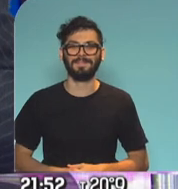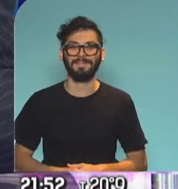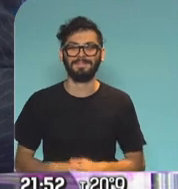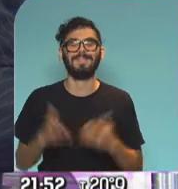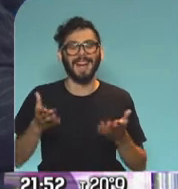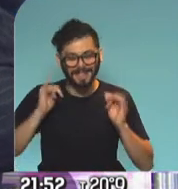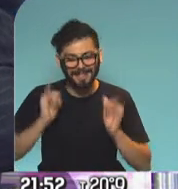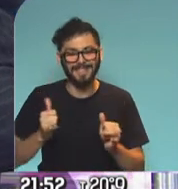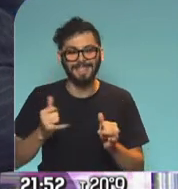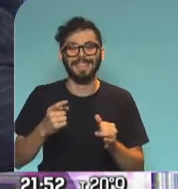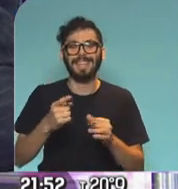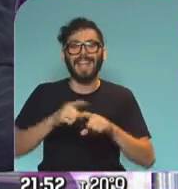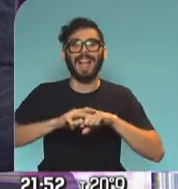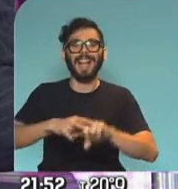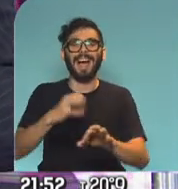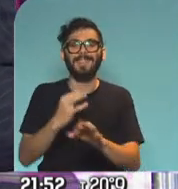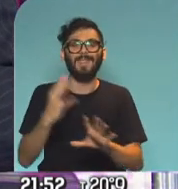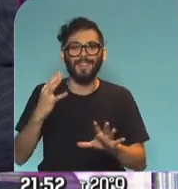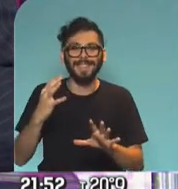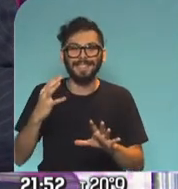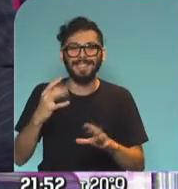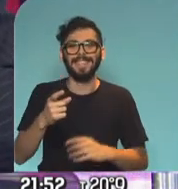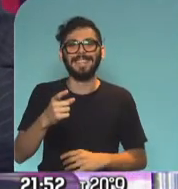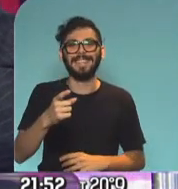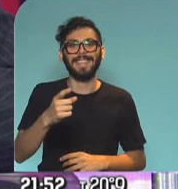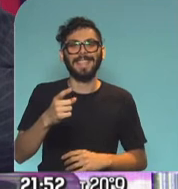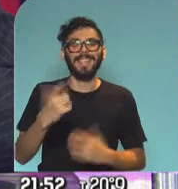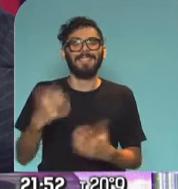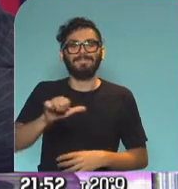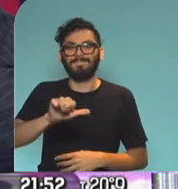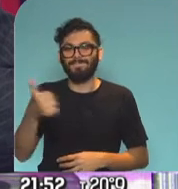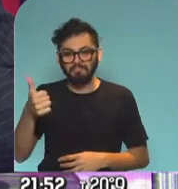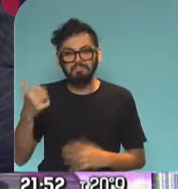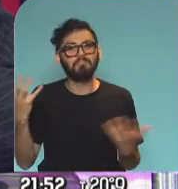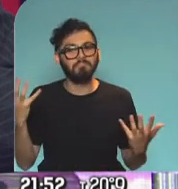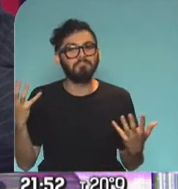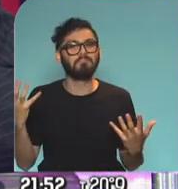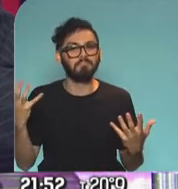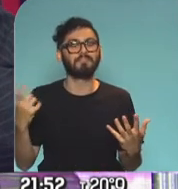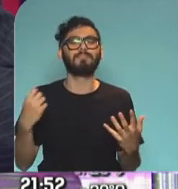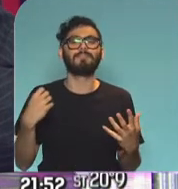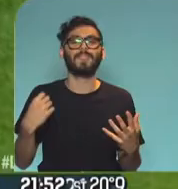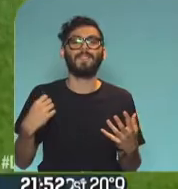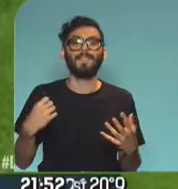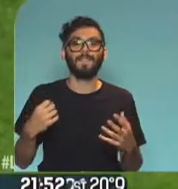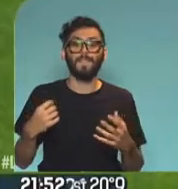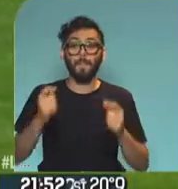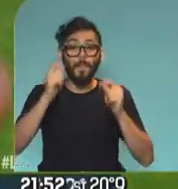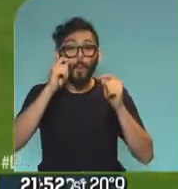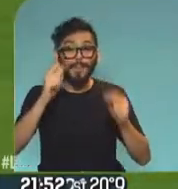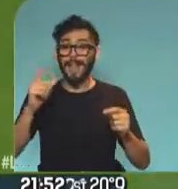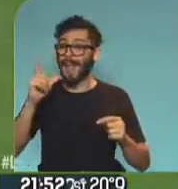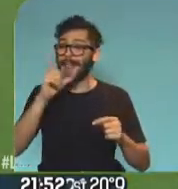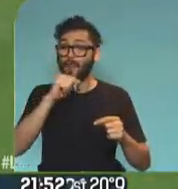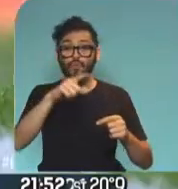Y ahora sí, volvemos a la Liga Profesional con la victoria, señores, en este caso, de visitante de